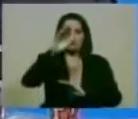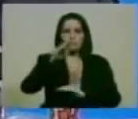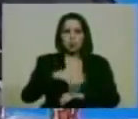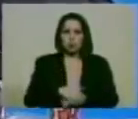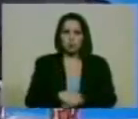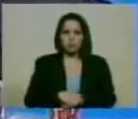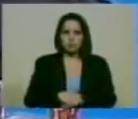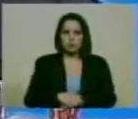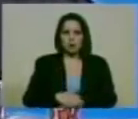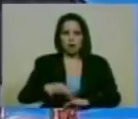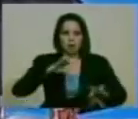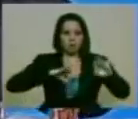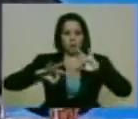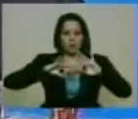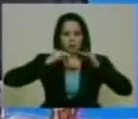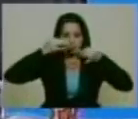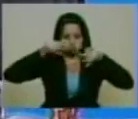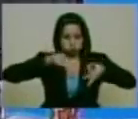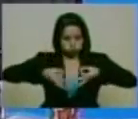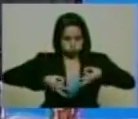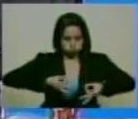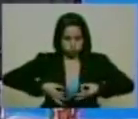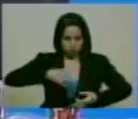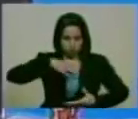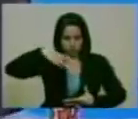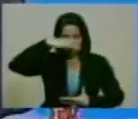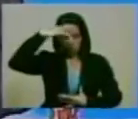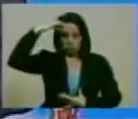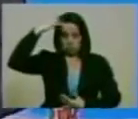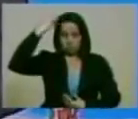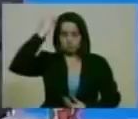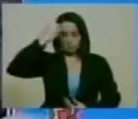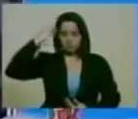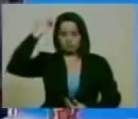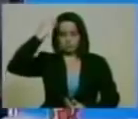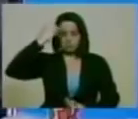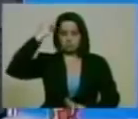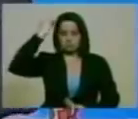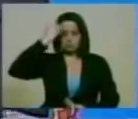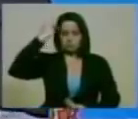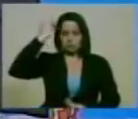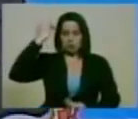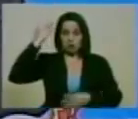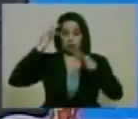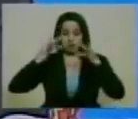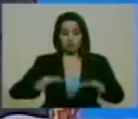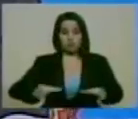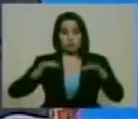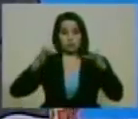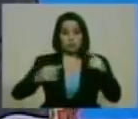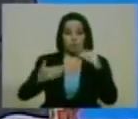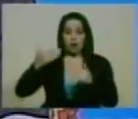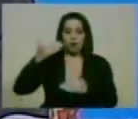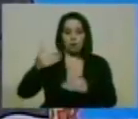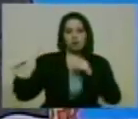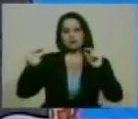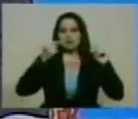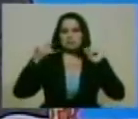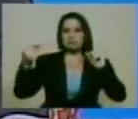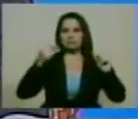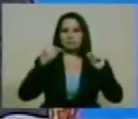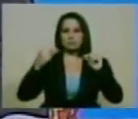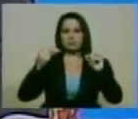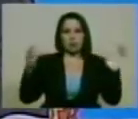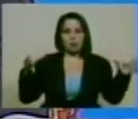preparándonos espiritualmente, mentalmente, físicamente para los combates que vienen. No voy a rehuir